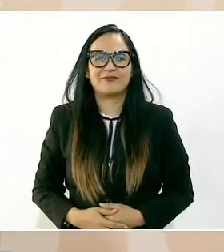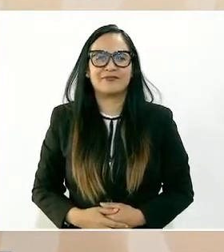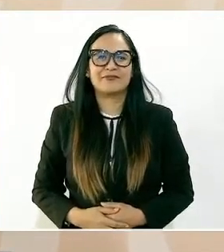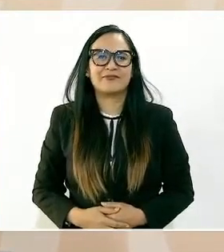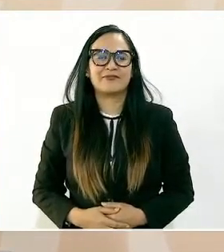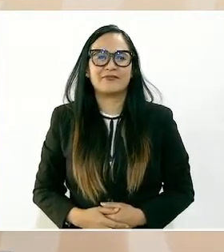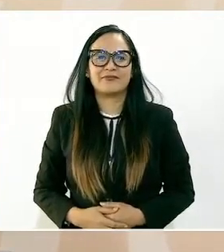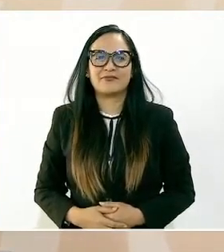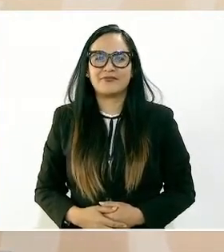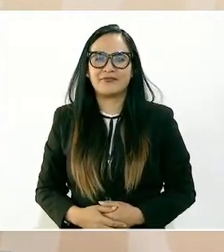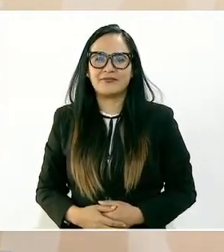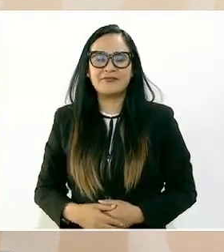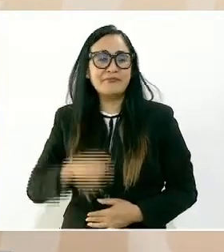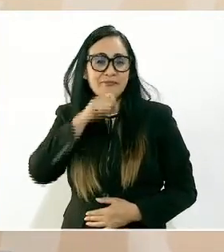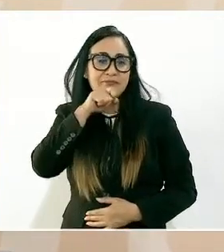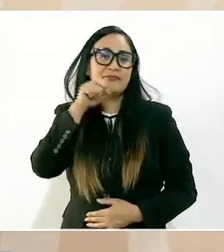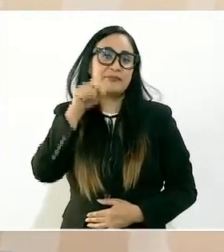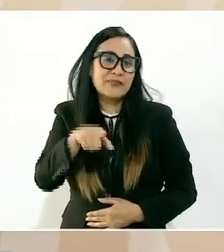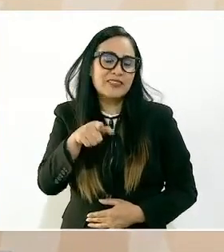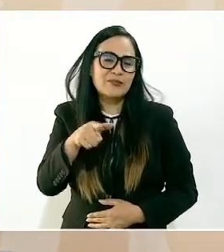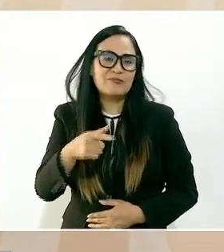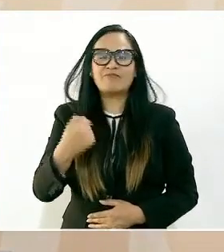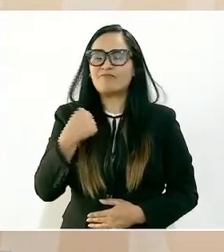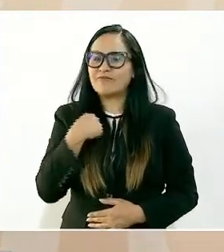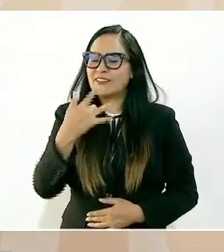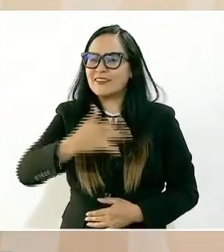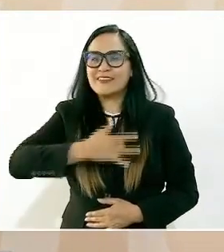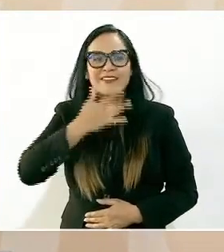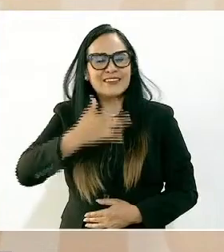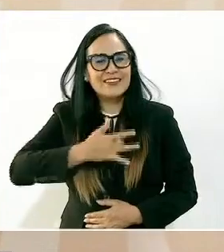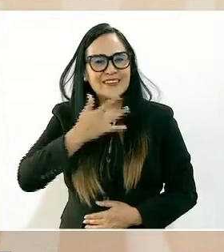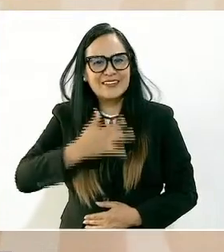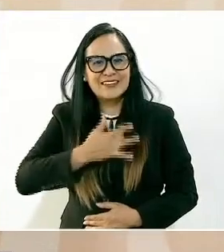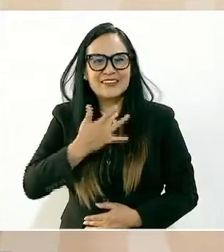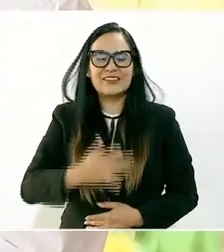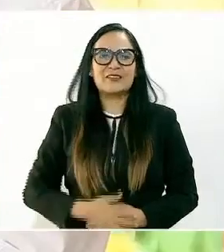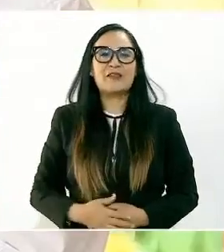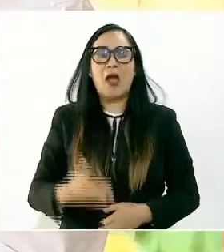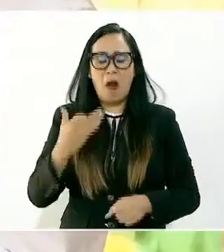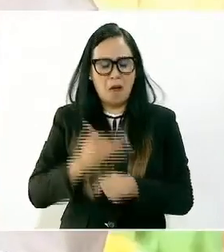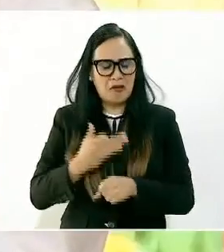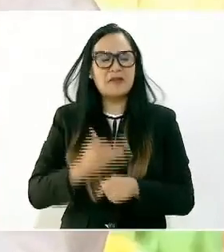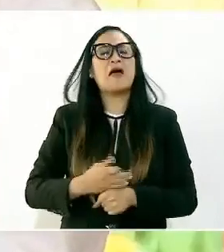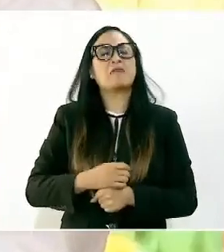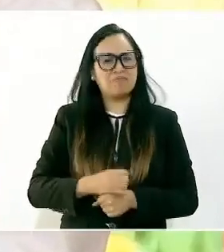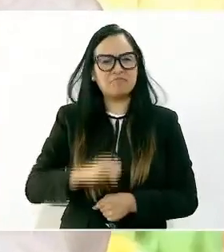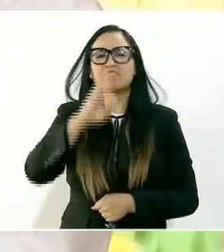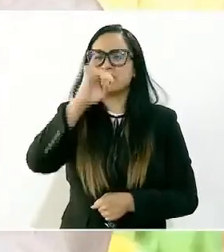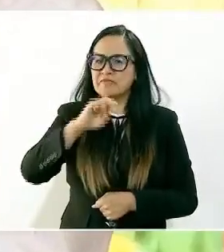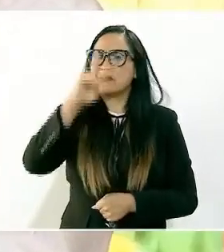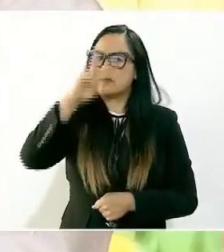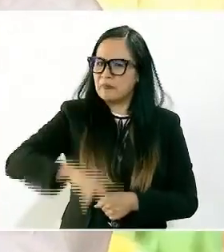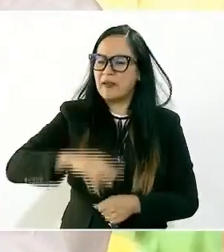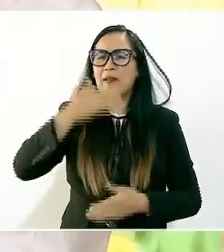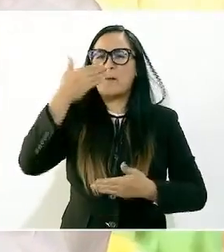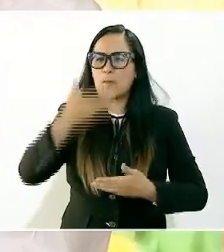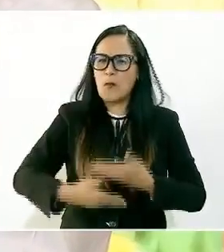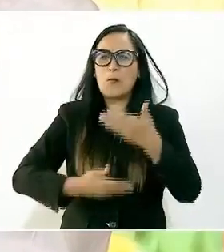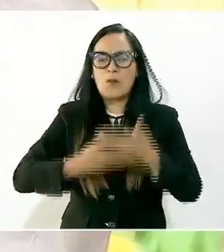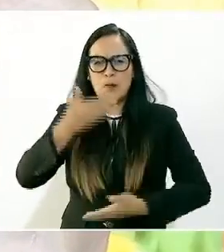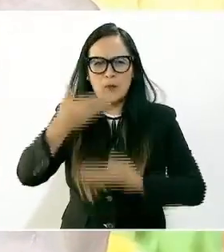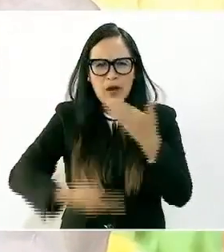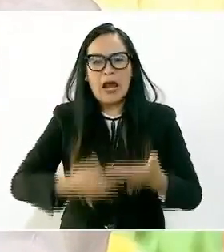me complace mucho el que se esté avanzando para atender